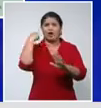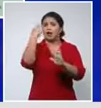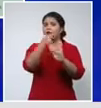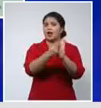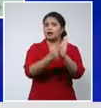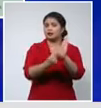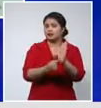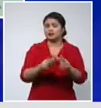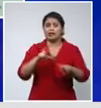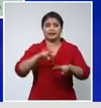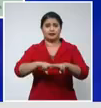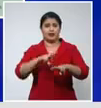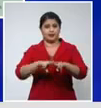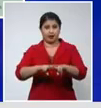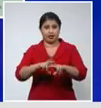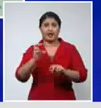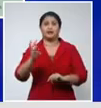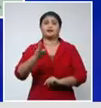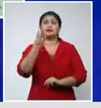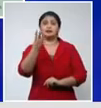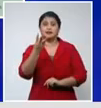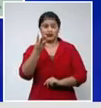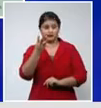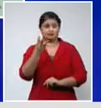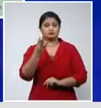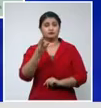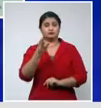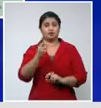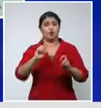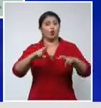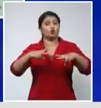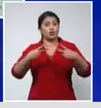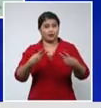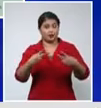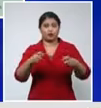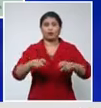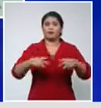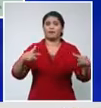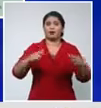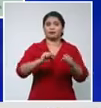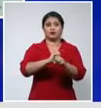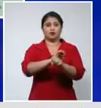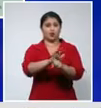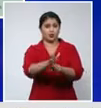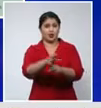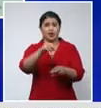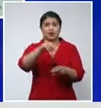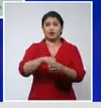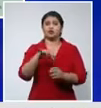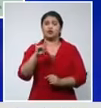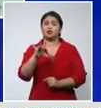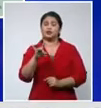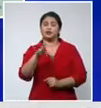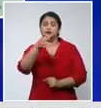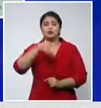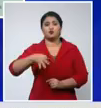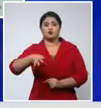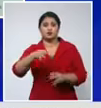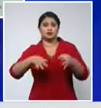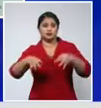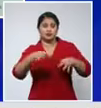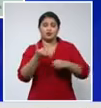en este tercer incremento de casos que ha habido en Cuba, con una dispersión en sus 15 municipios.